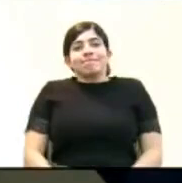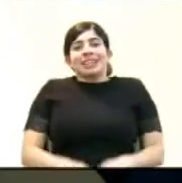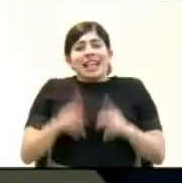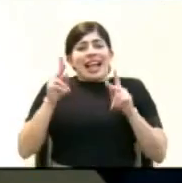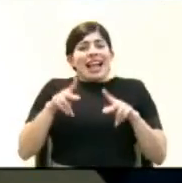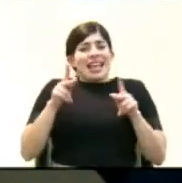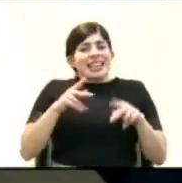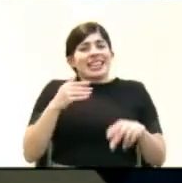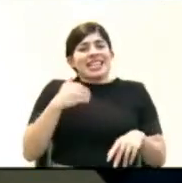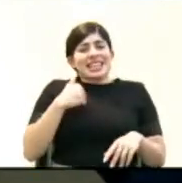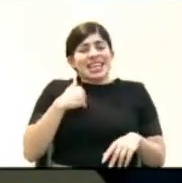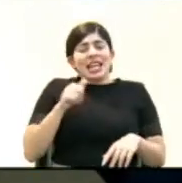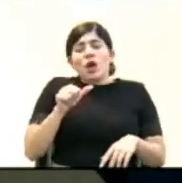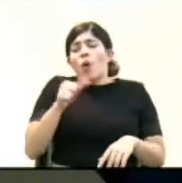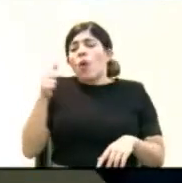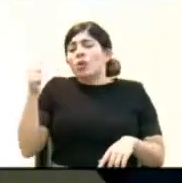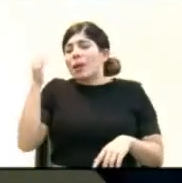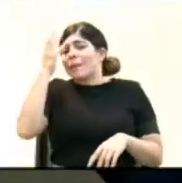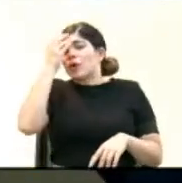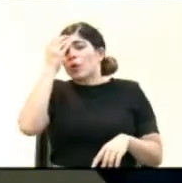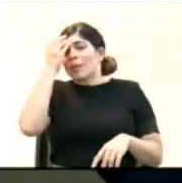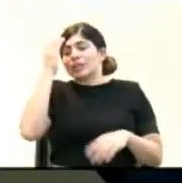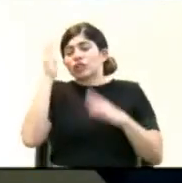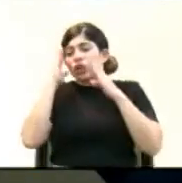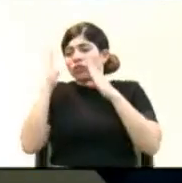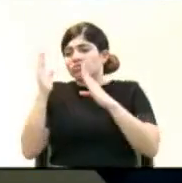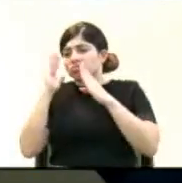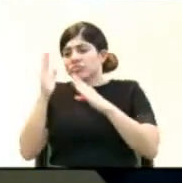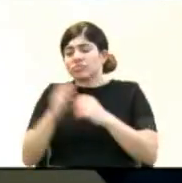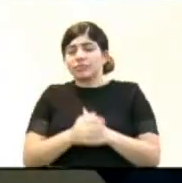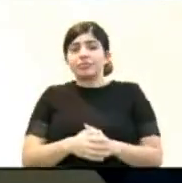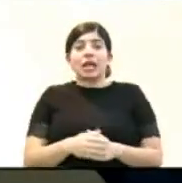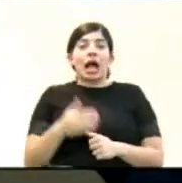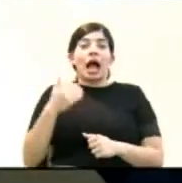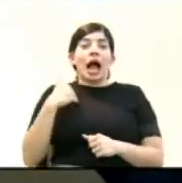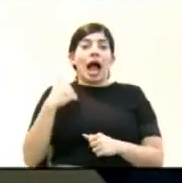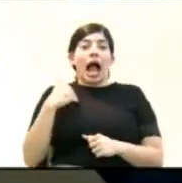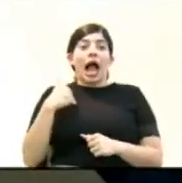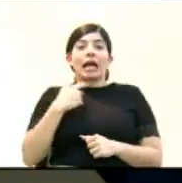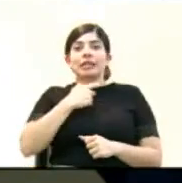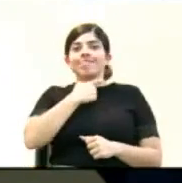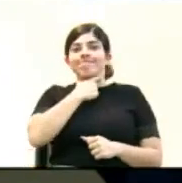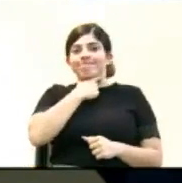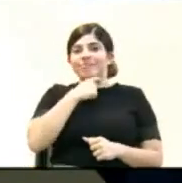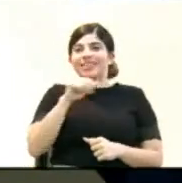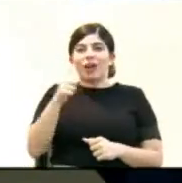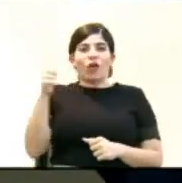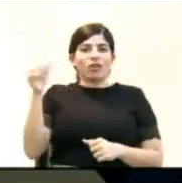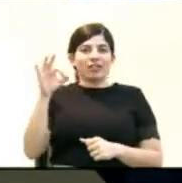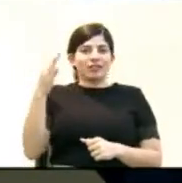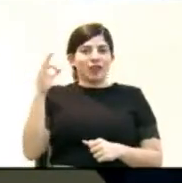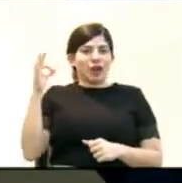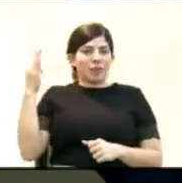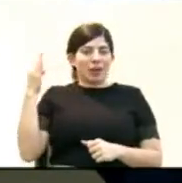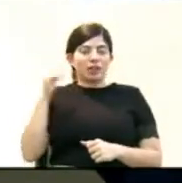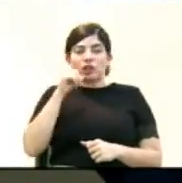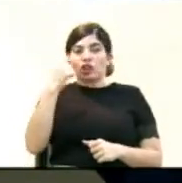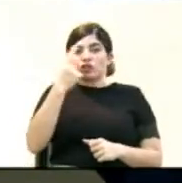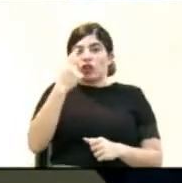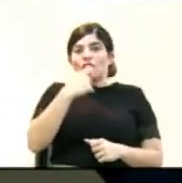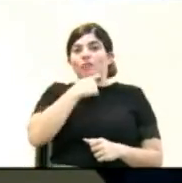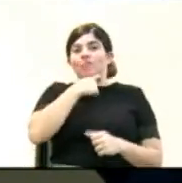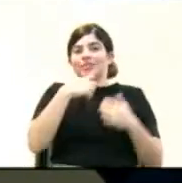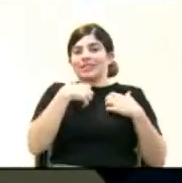la gente tiene otras preocupaciones, hay crisis de otra índole también, no solo